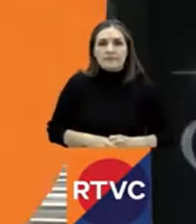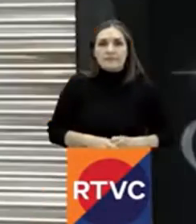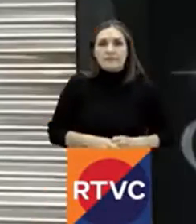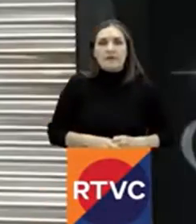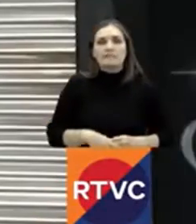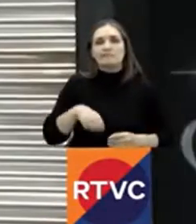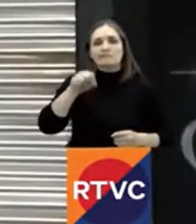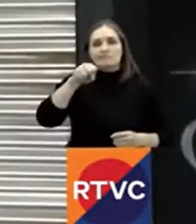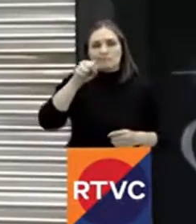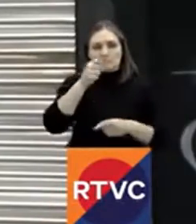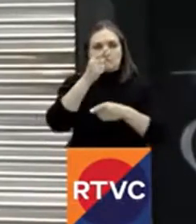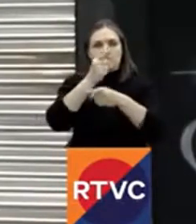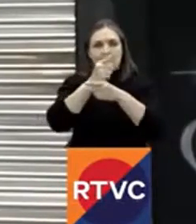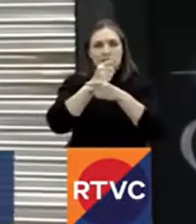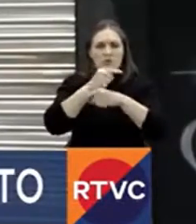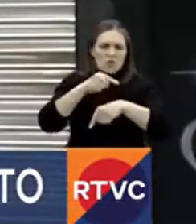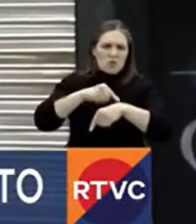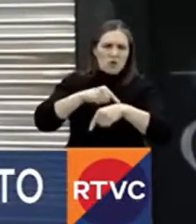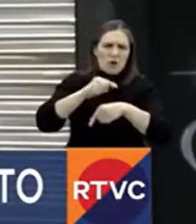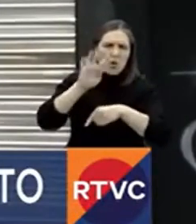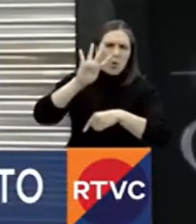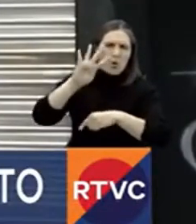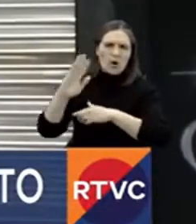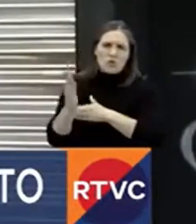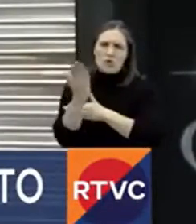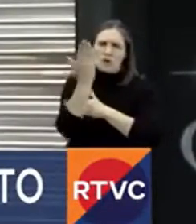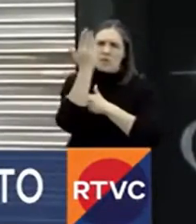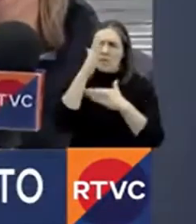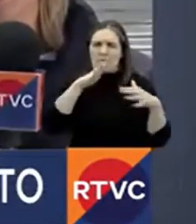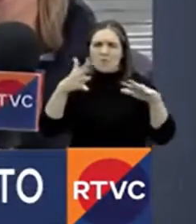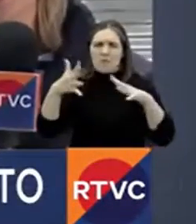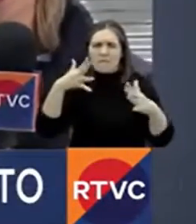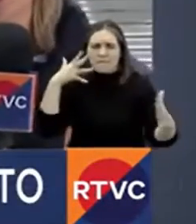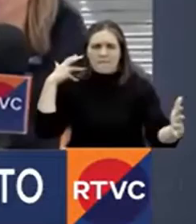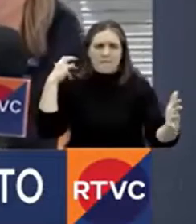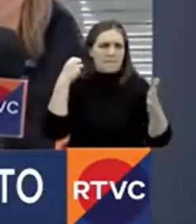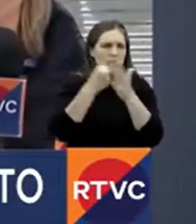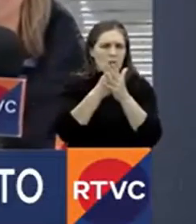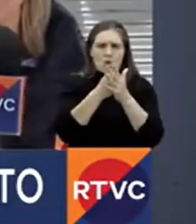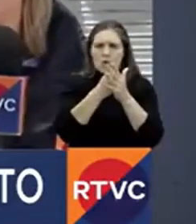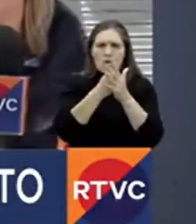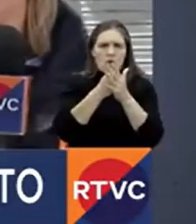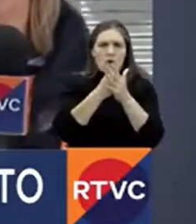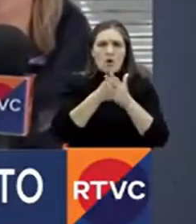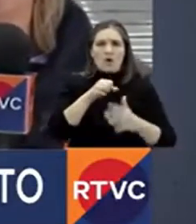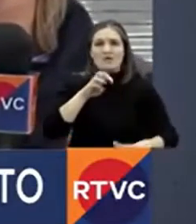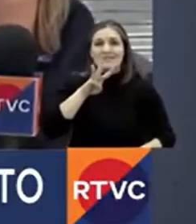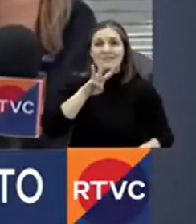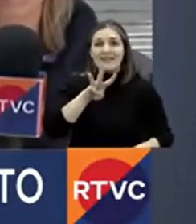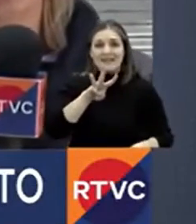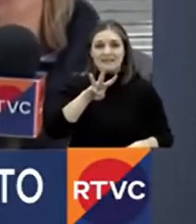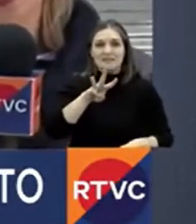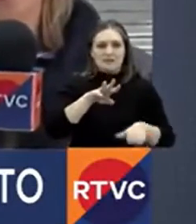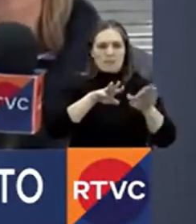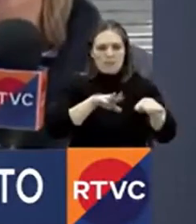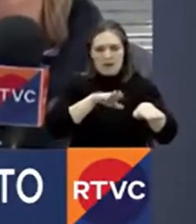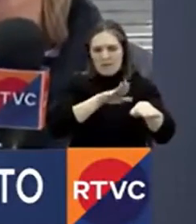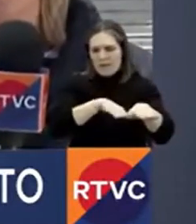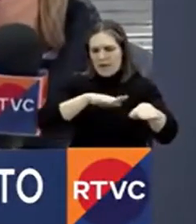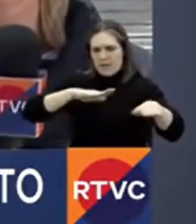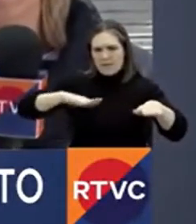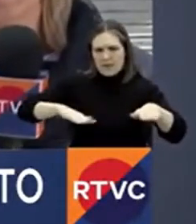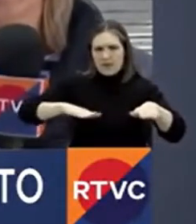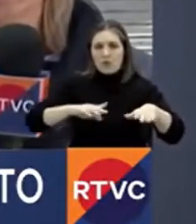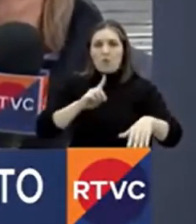Sí, así es. Y es que hacia las 4 de la mañana hubo un accidente de tránsito donde hubo 3 vehículos involucrados. Hubo